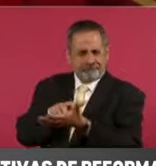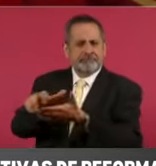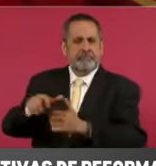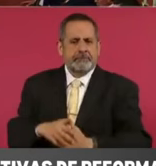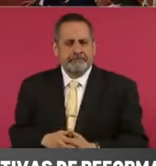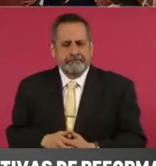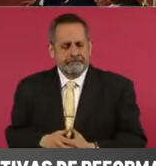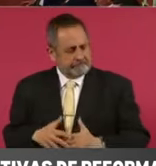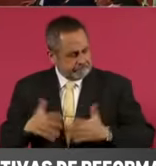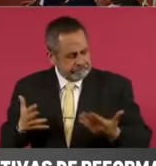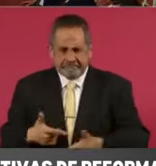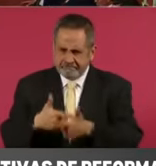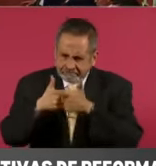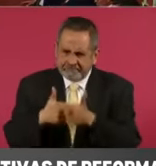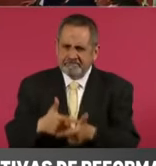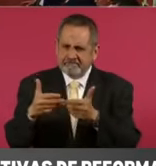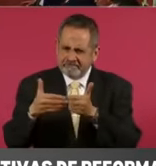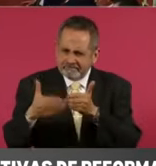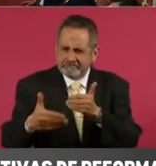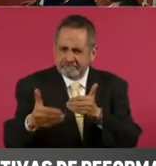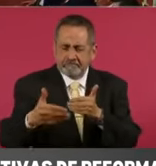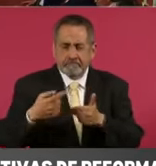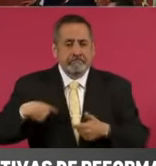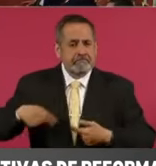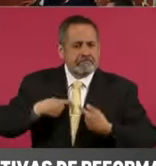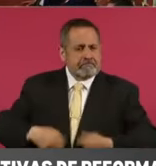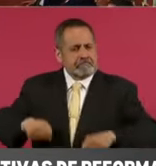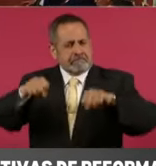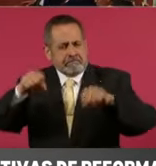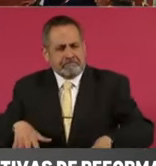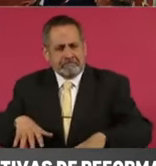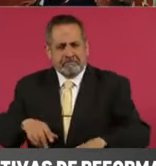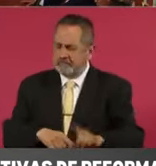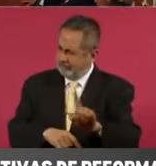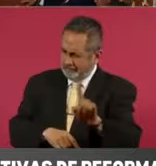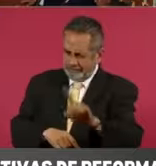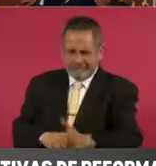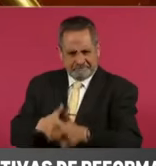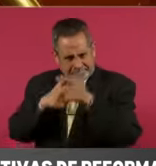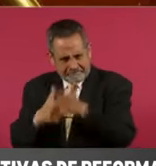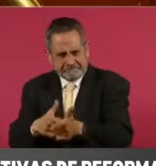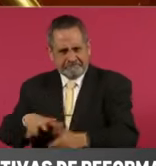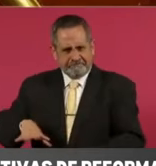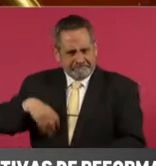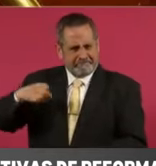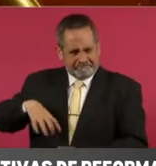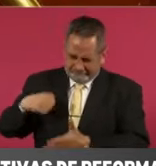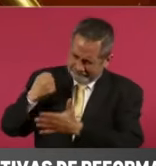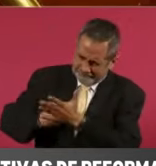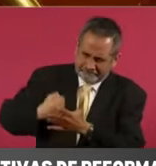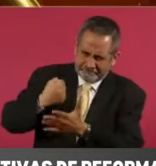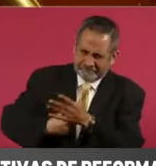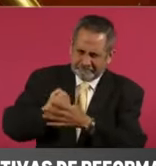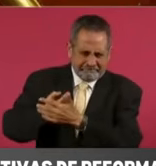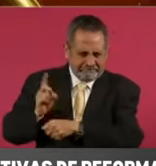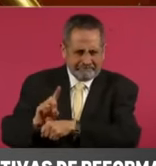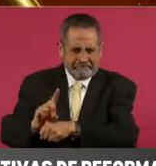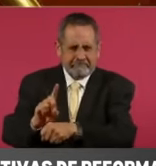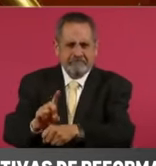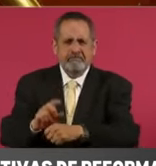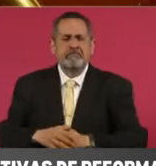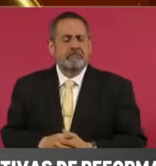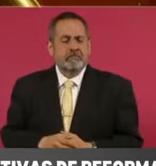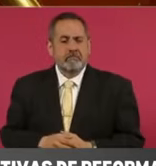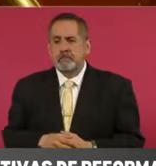Sigamos avanzando, no dejemos de luchar ni un solo día. Pensemos